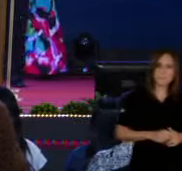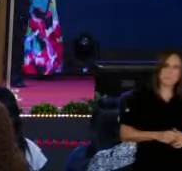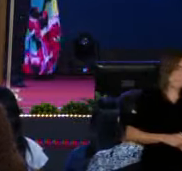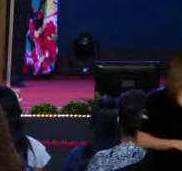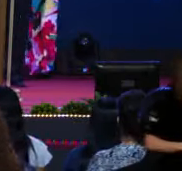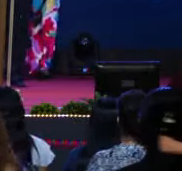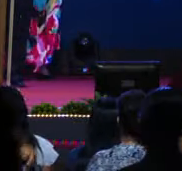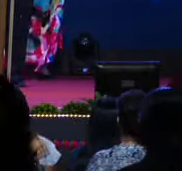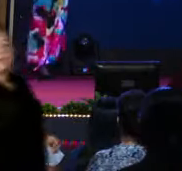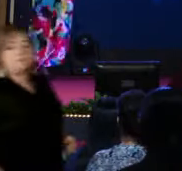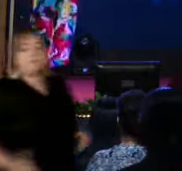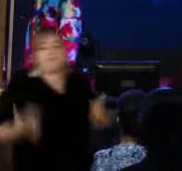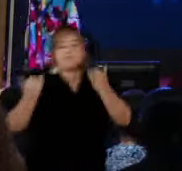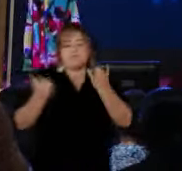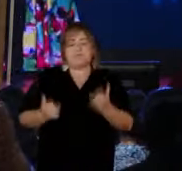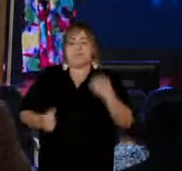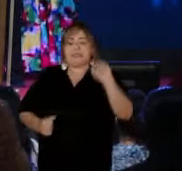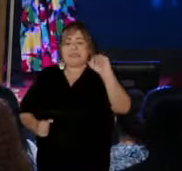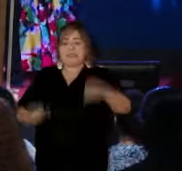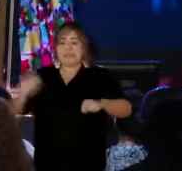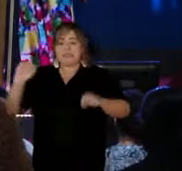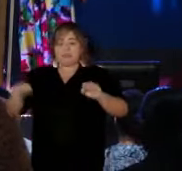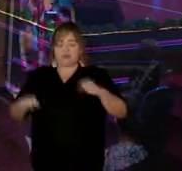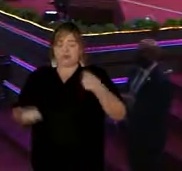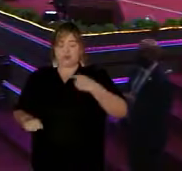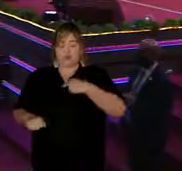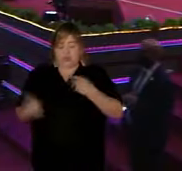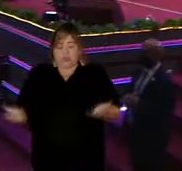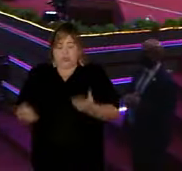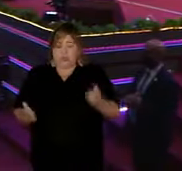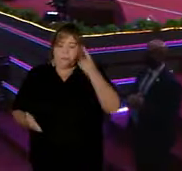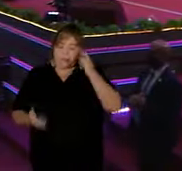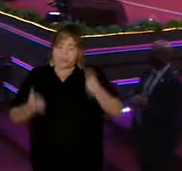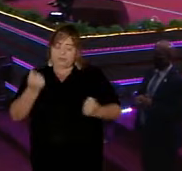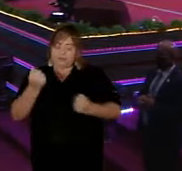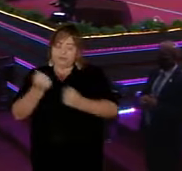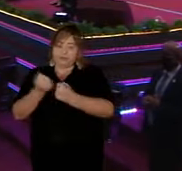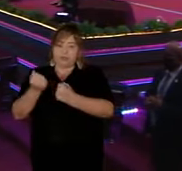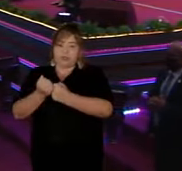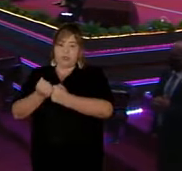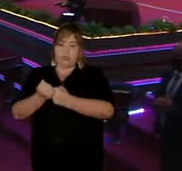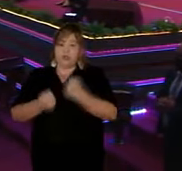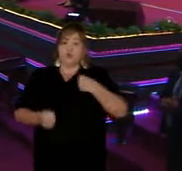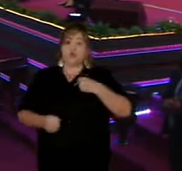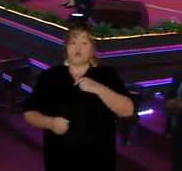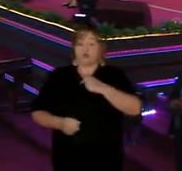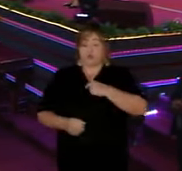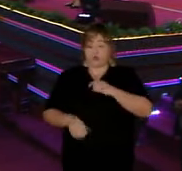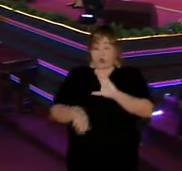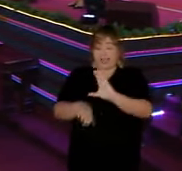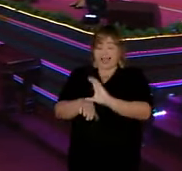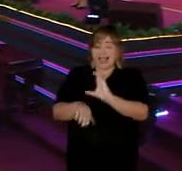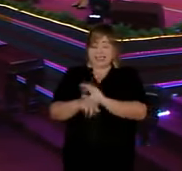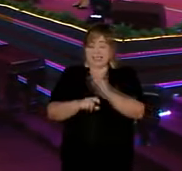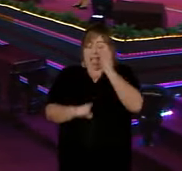estamos para ayudarte, a todos. Esta casa es su casa, nosotros sus hermanos.